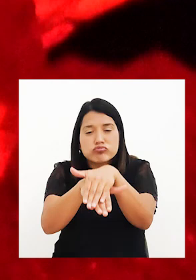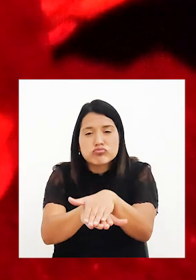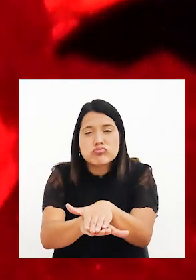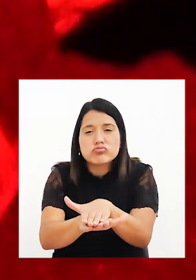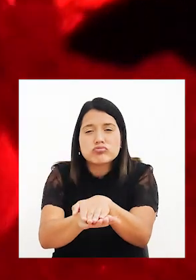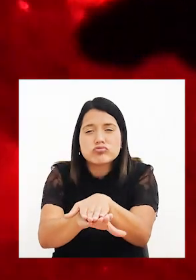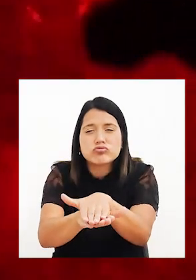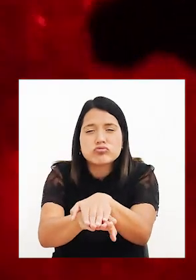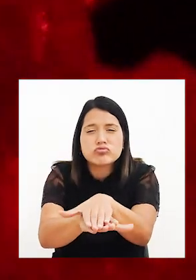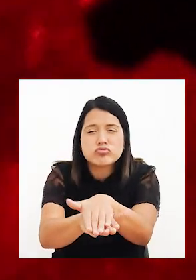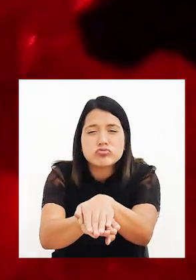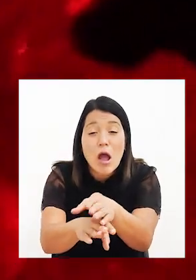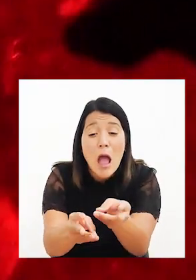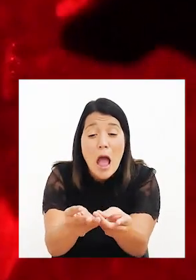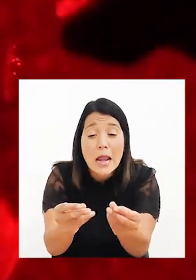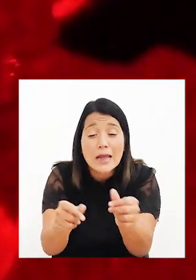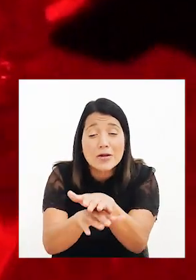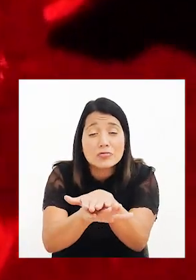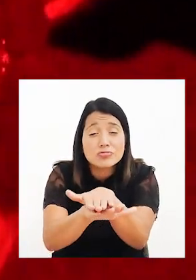Caminan hacia la arena.